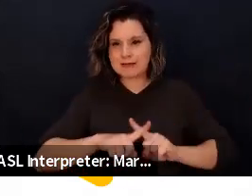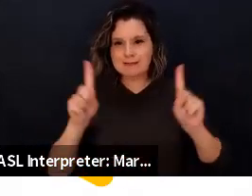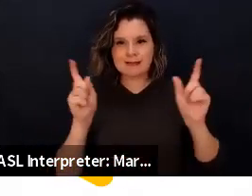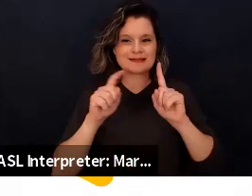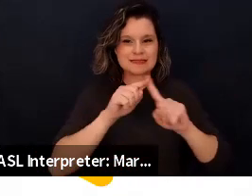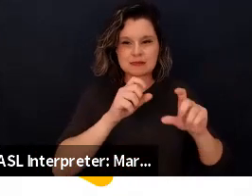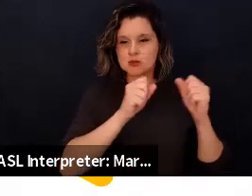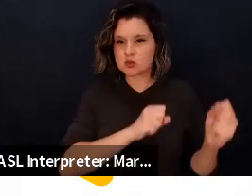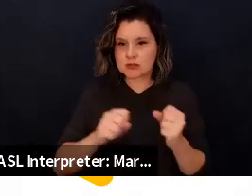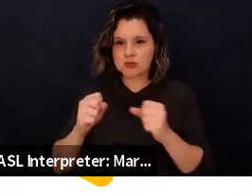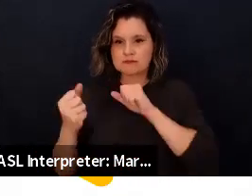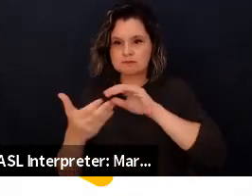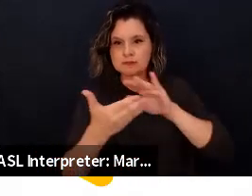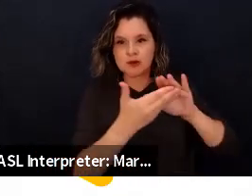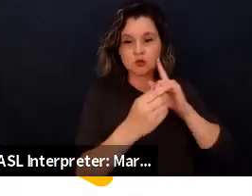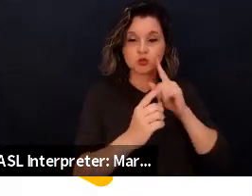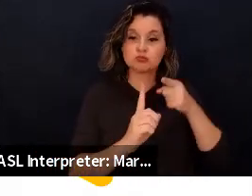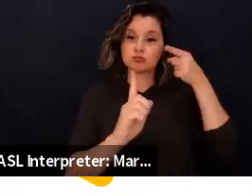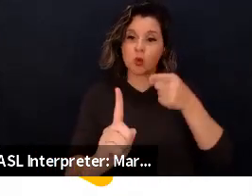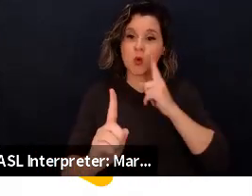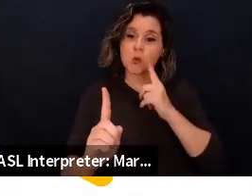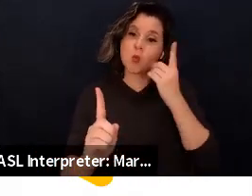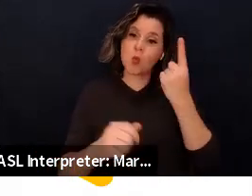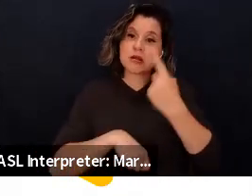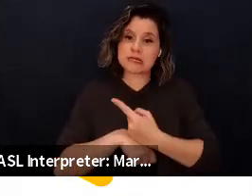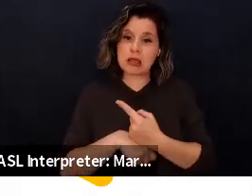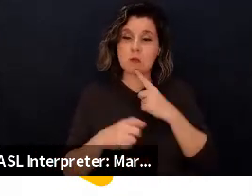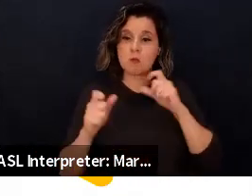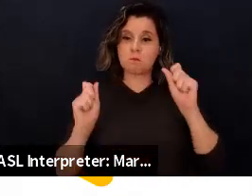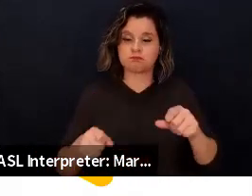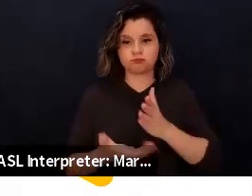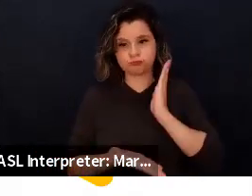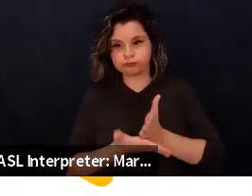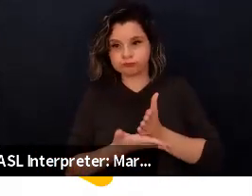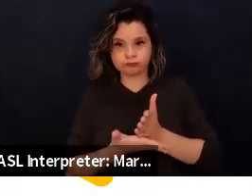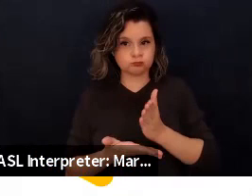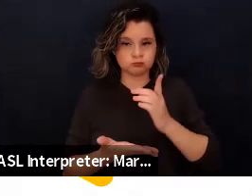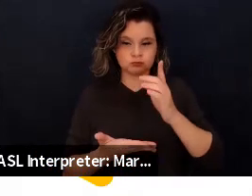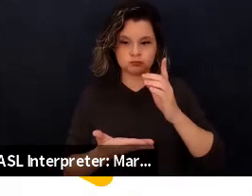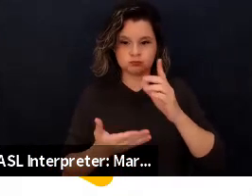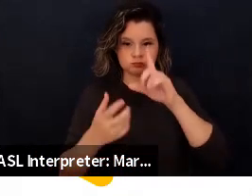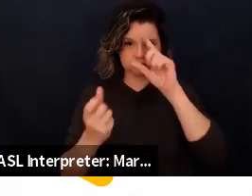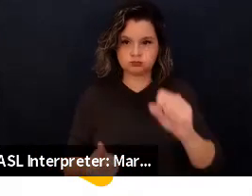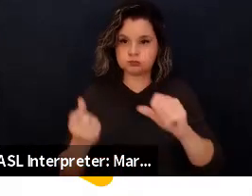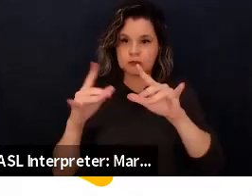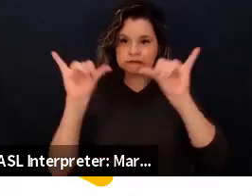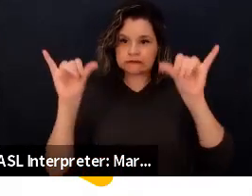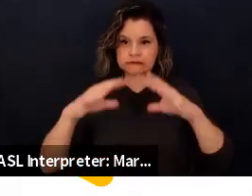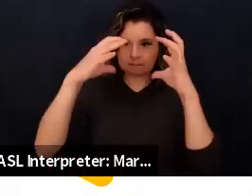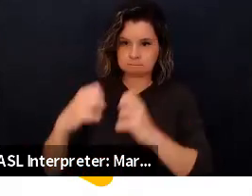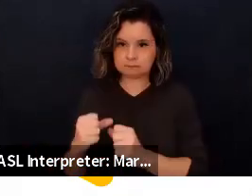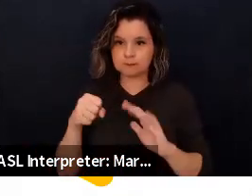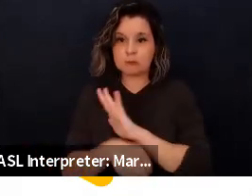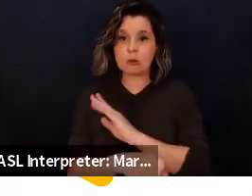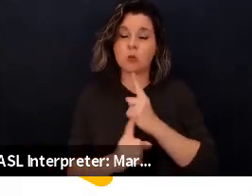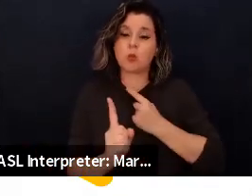para llegarnos al punto donde algún día podemos parar este sistema en total. Y yo personalmente creo que